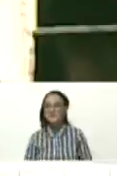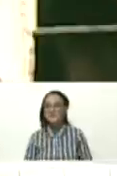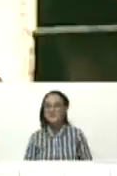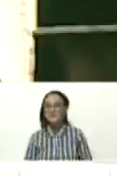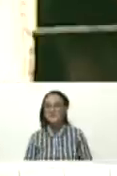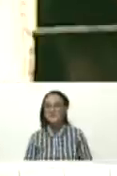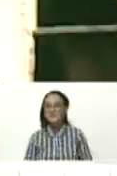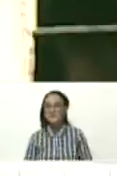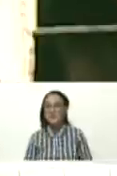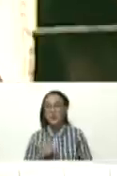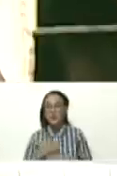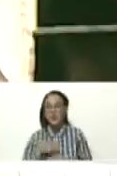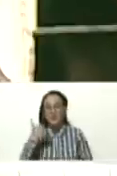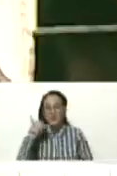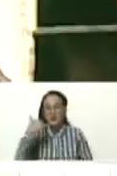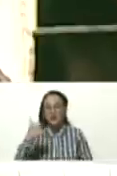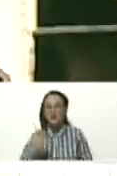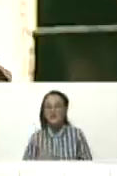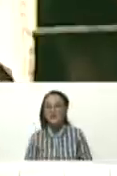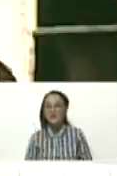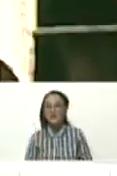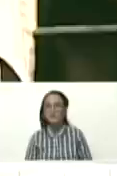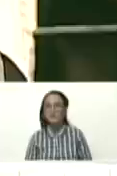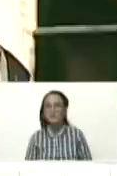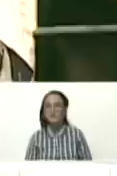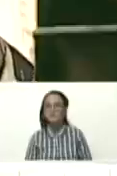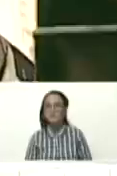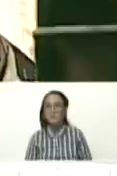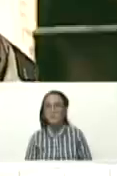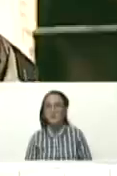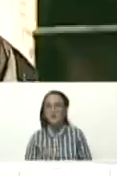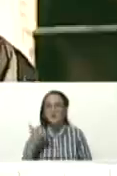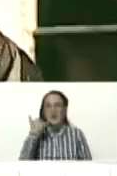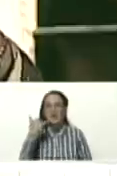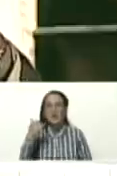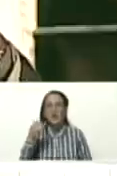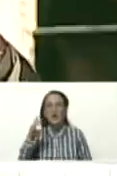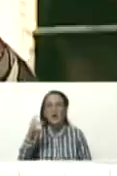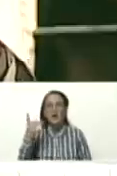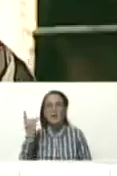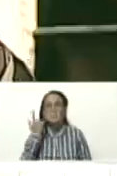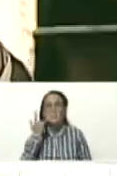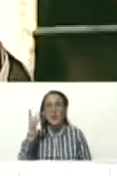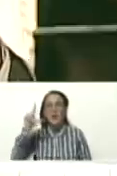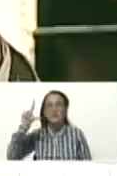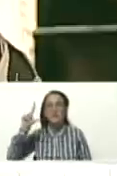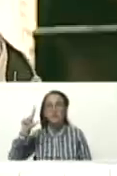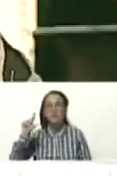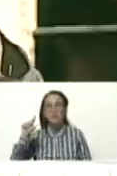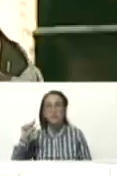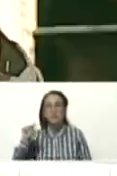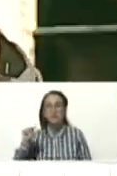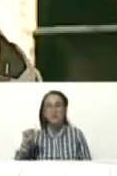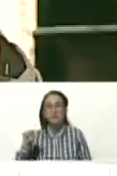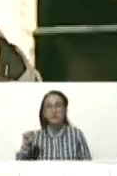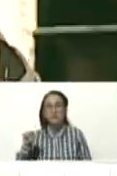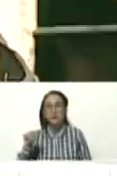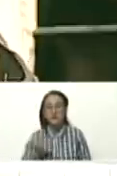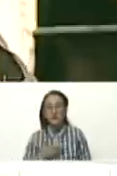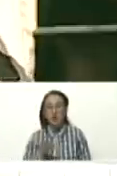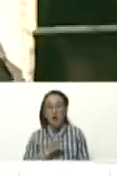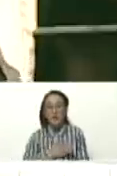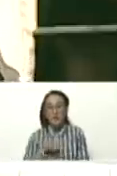Es como el teléfono, pues. El teléfono se le va agotando la pila, ¿verdad? Entonces yo antes de venir